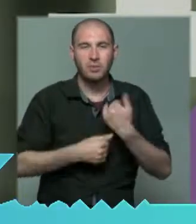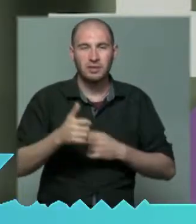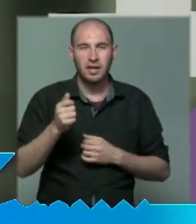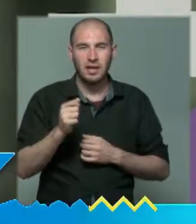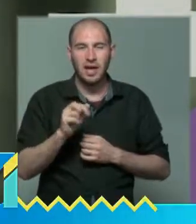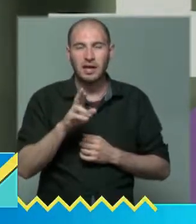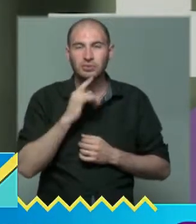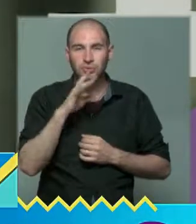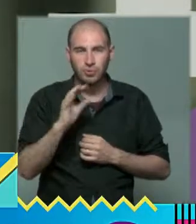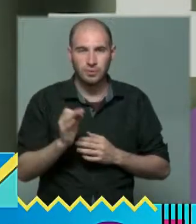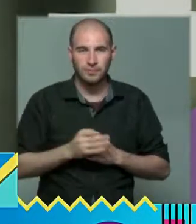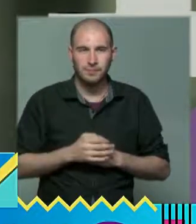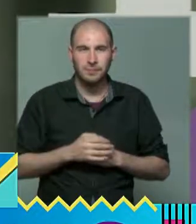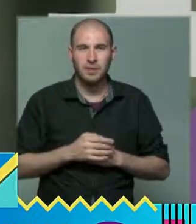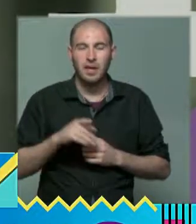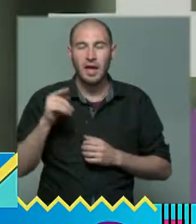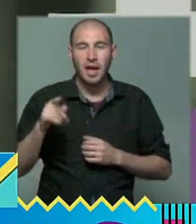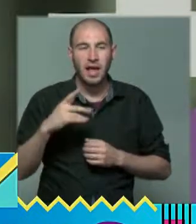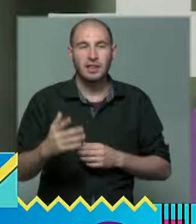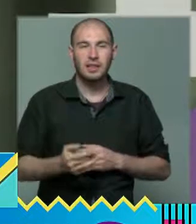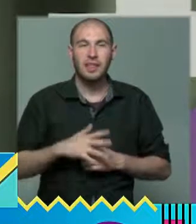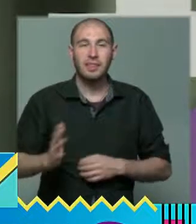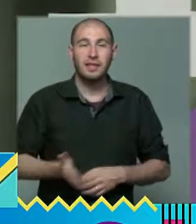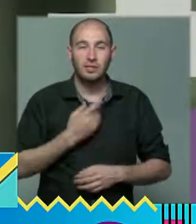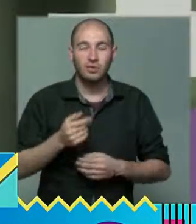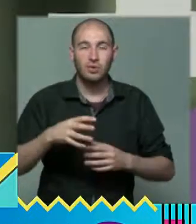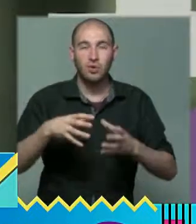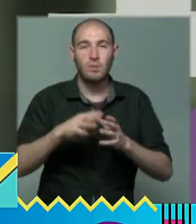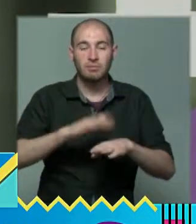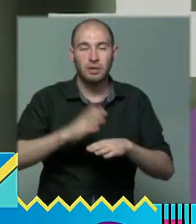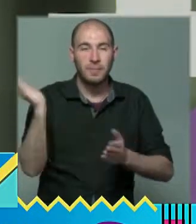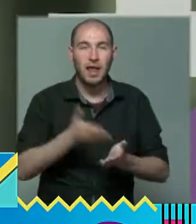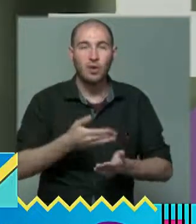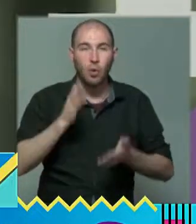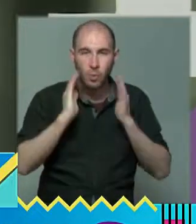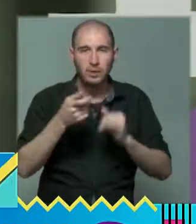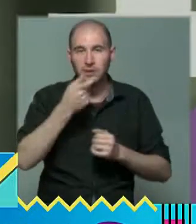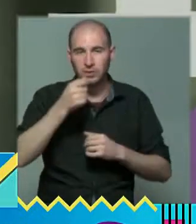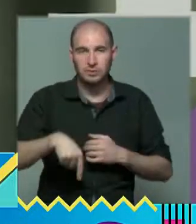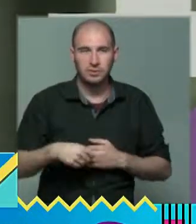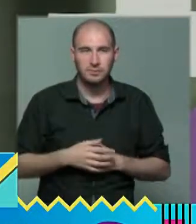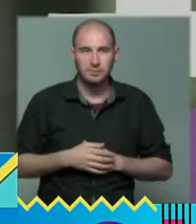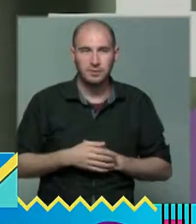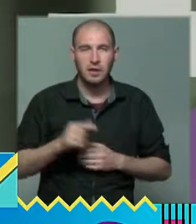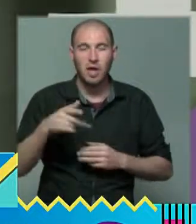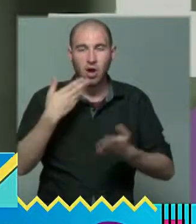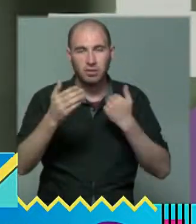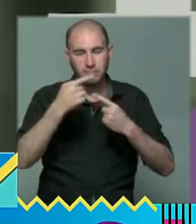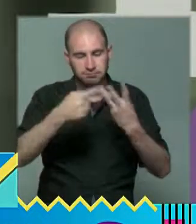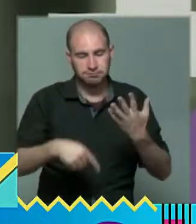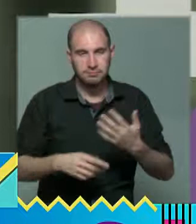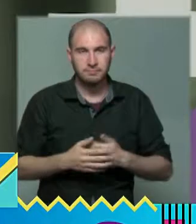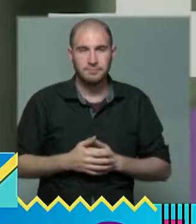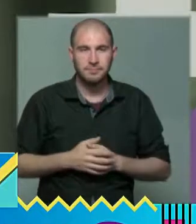palabra de Arturo Piracés, es el director de Sistema de Responsabilidad Penal Juvenil de la provincia, hablando un poco de todo, ¿sí?